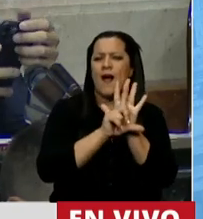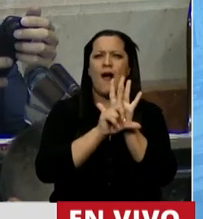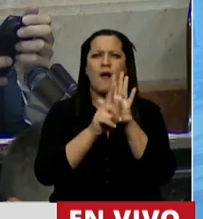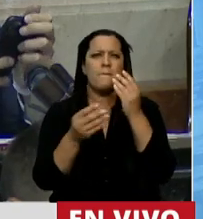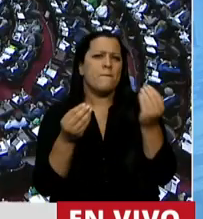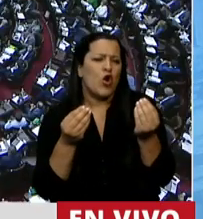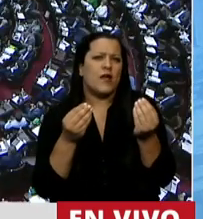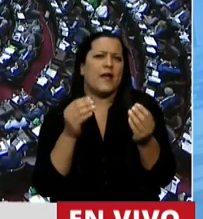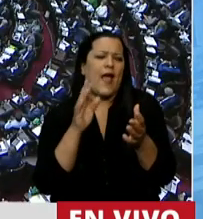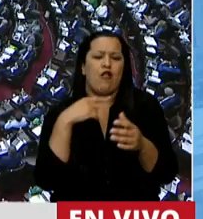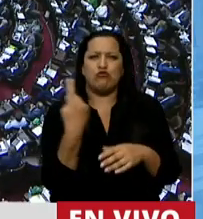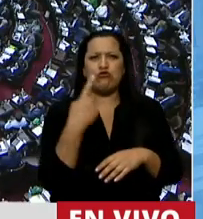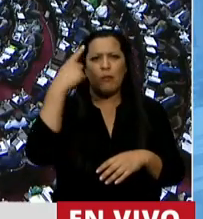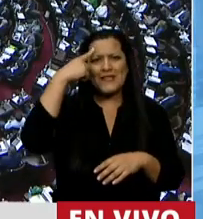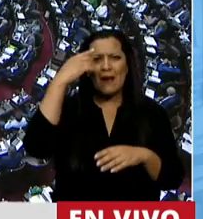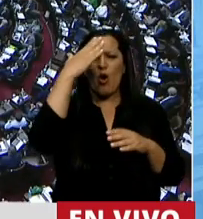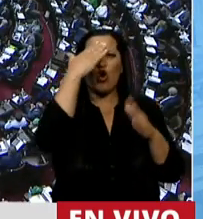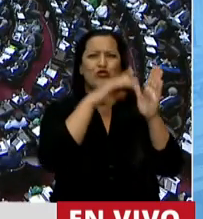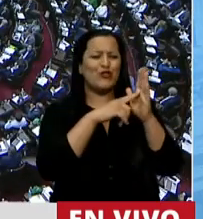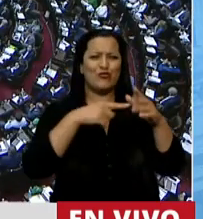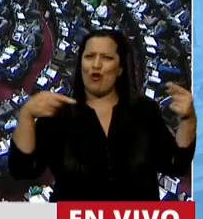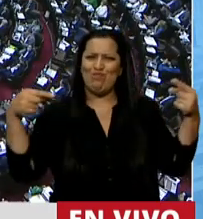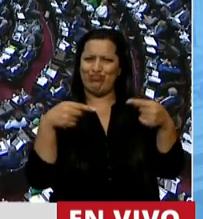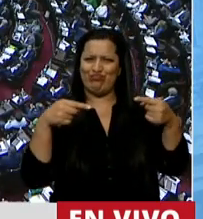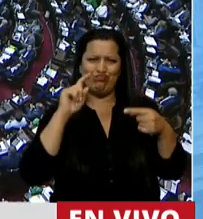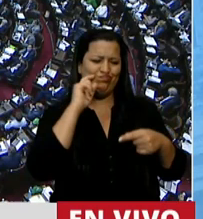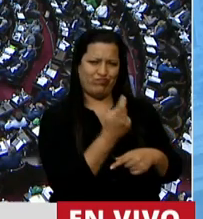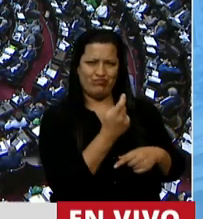creemos que es inconstitucional este proyecto.